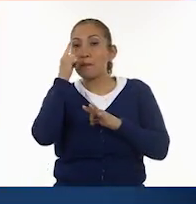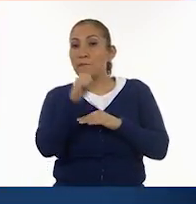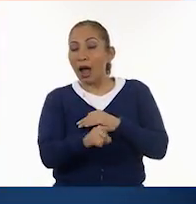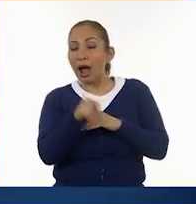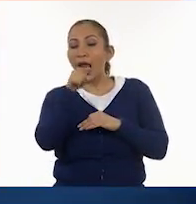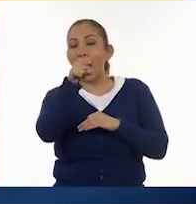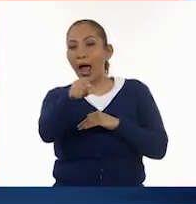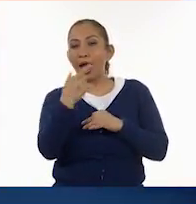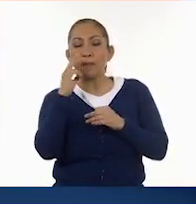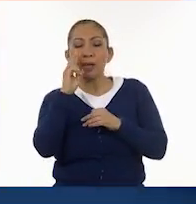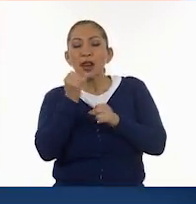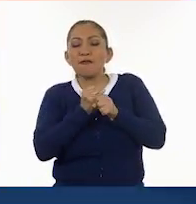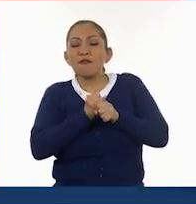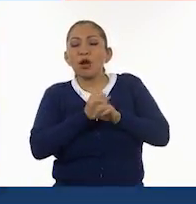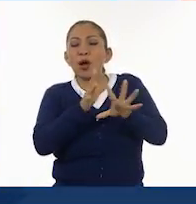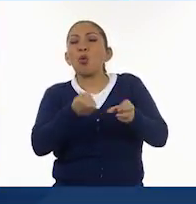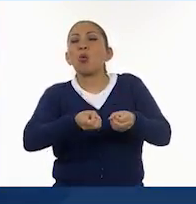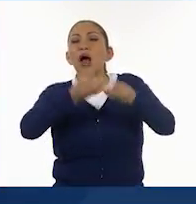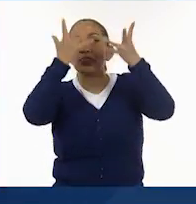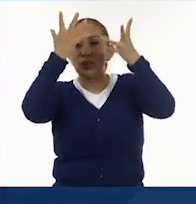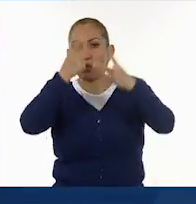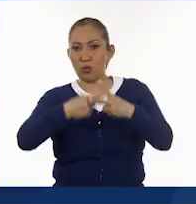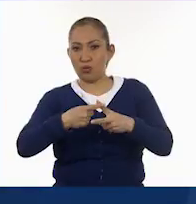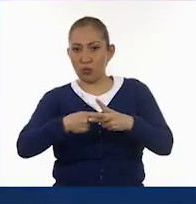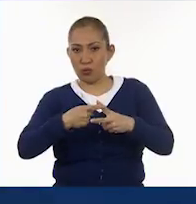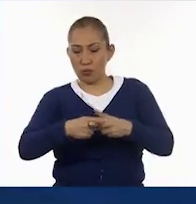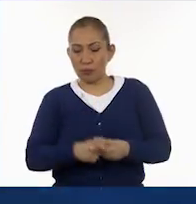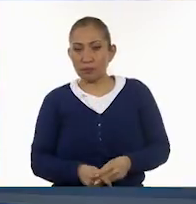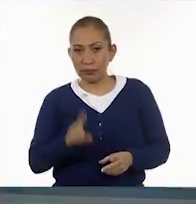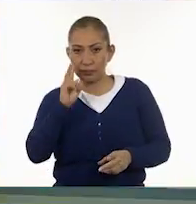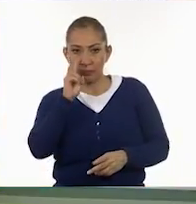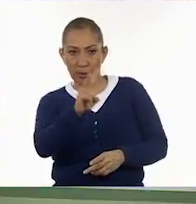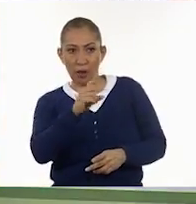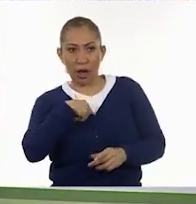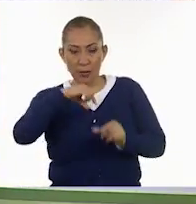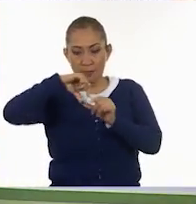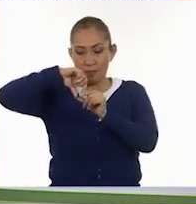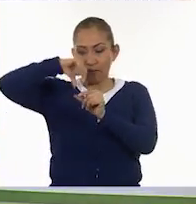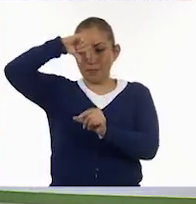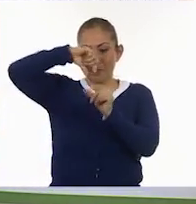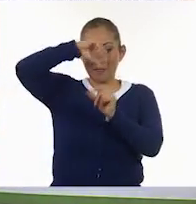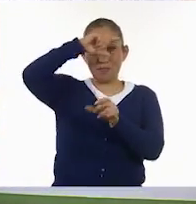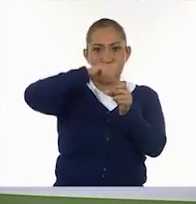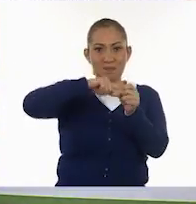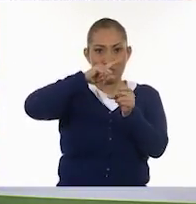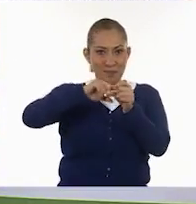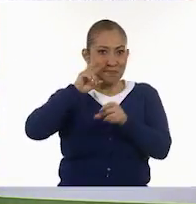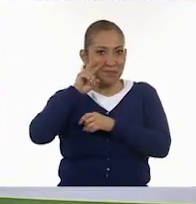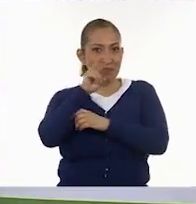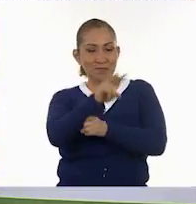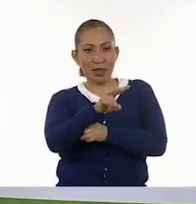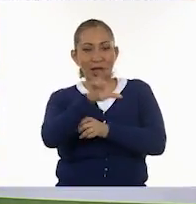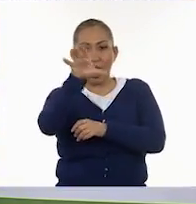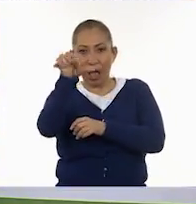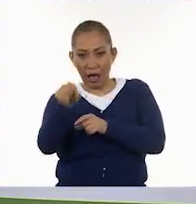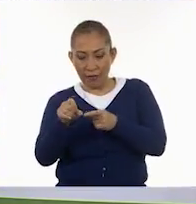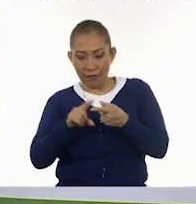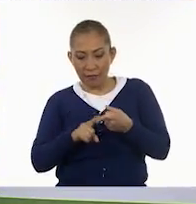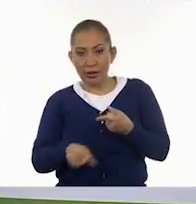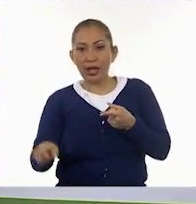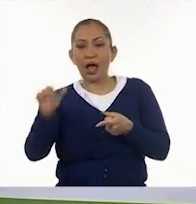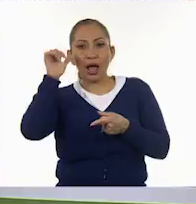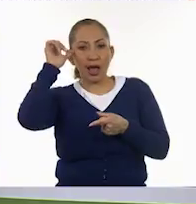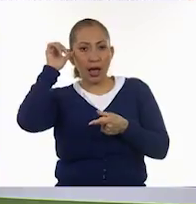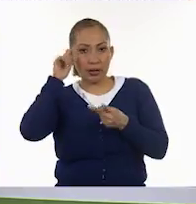precisamente este manejo de datos. Y como tú te puedes dar cuenta, María, ahí tenemos nuestras barras de color que están indicando África, están